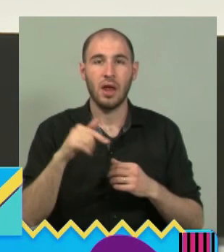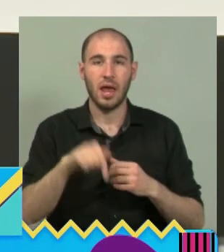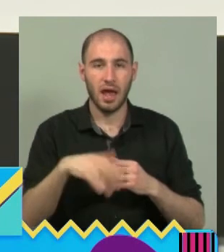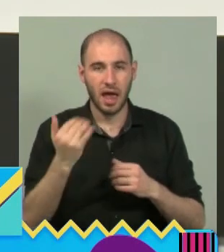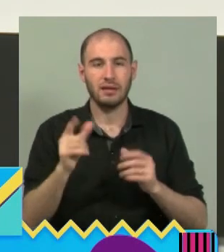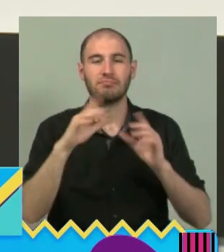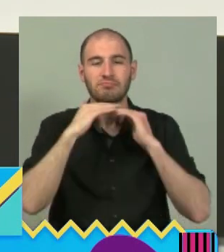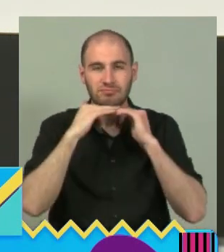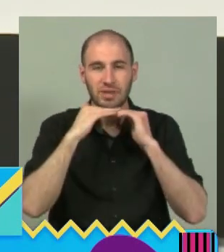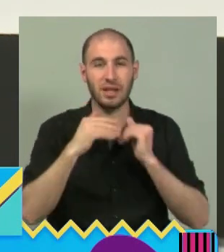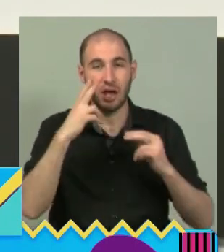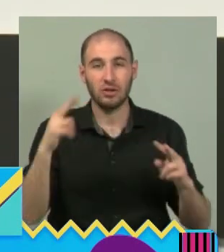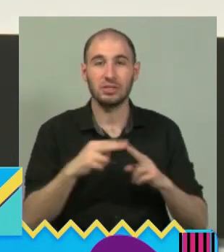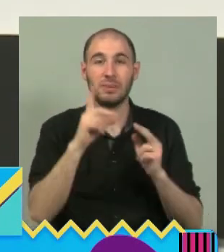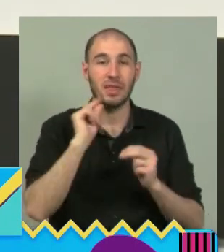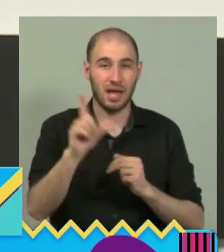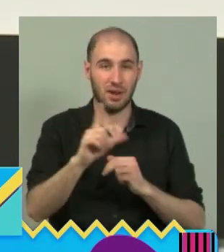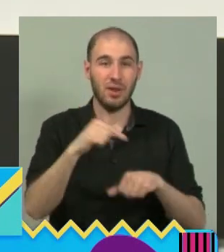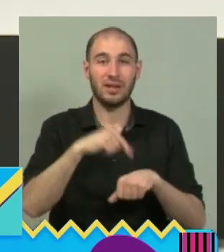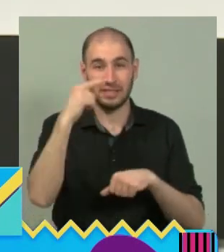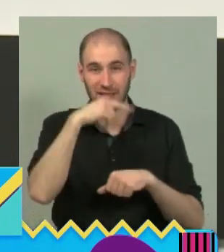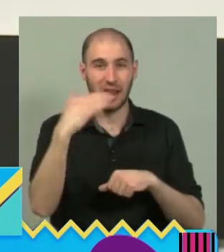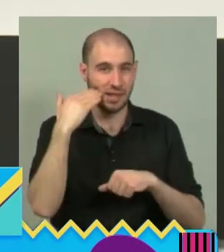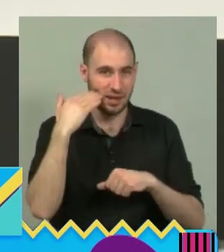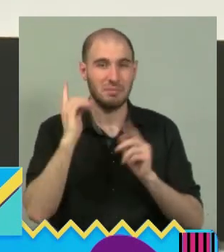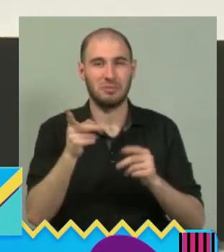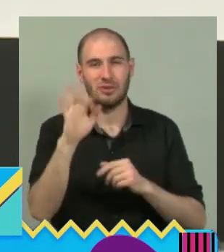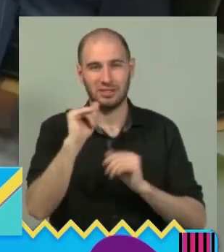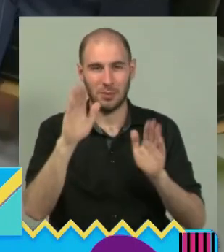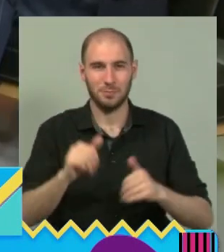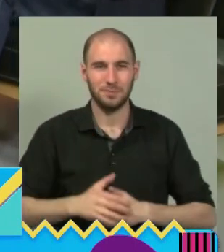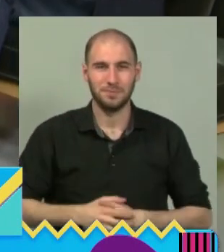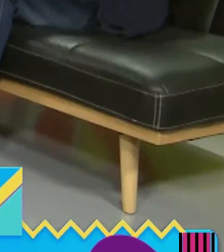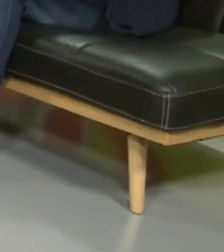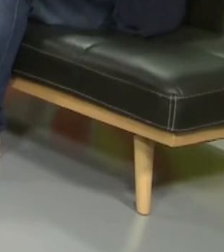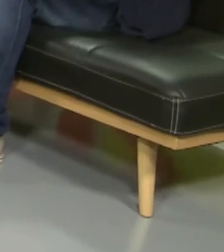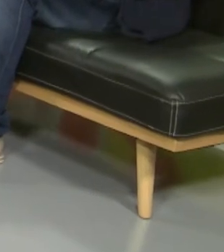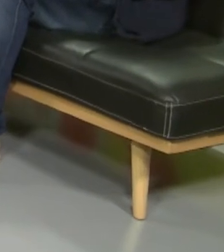del otro lado de la pantalla. Nos volvemos a reencontrar el lunes a las 19 horas como todos los días. Chau, chau.